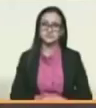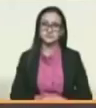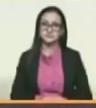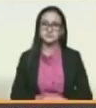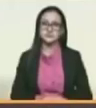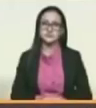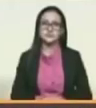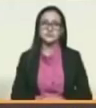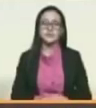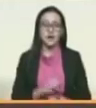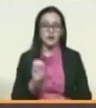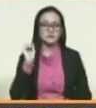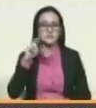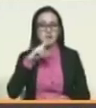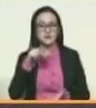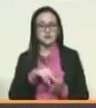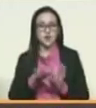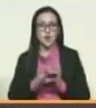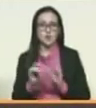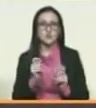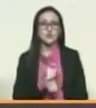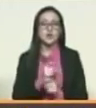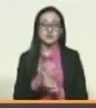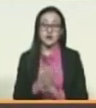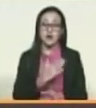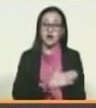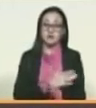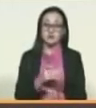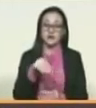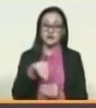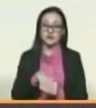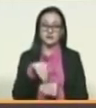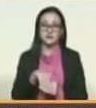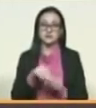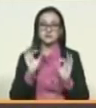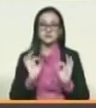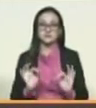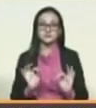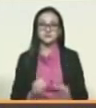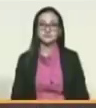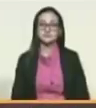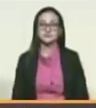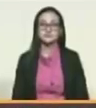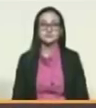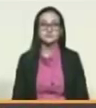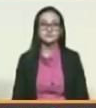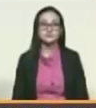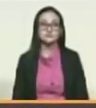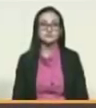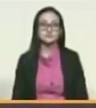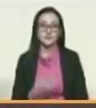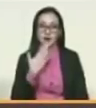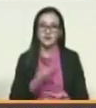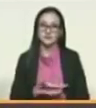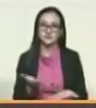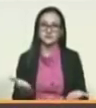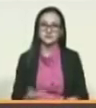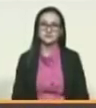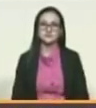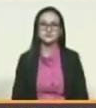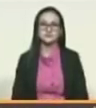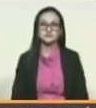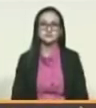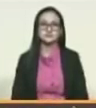respecto, entonces la Asamblea Nacional Constituyente adelantará la fijación de estos eventos electorales. Muchas gracias. Fania